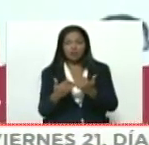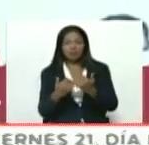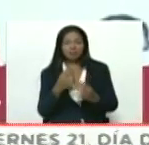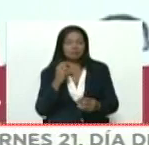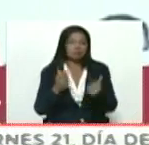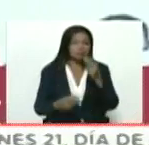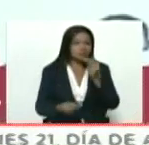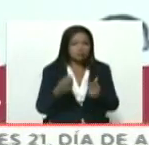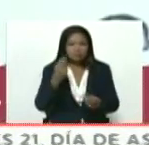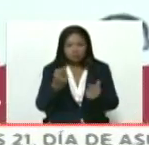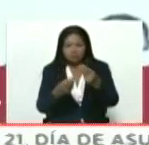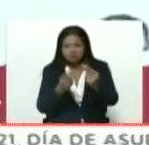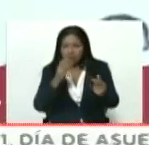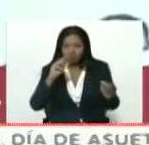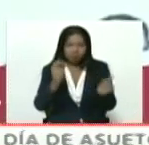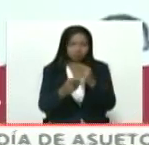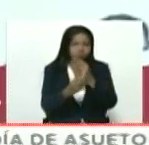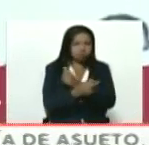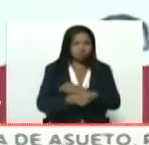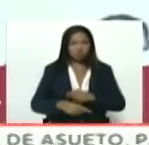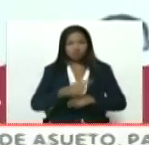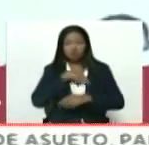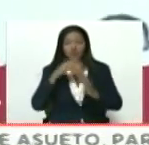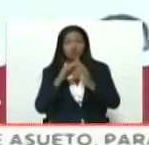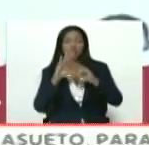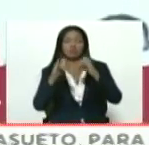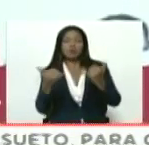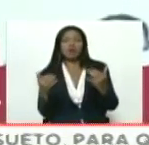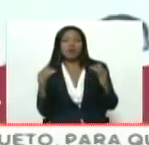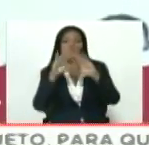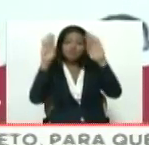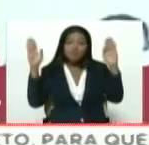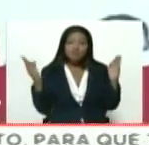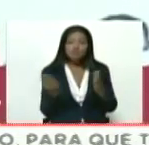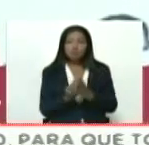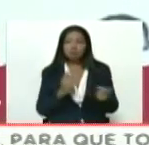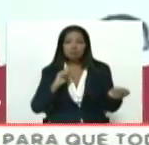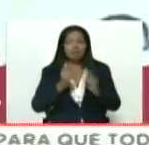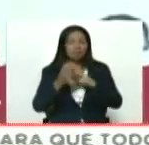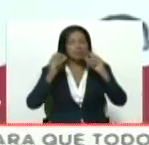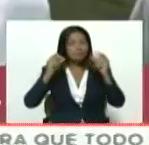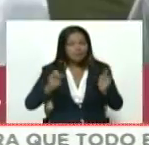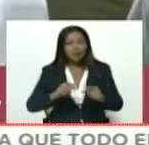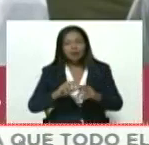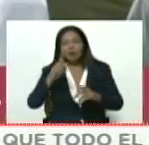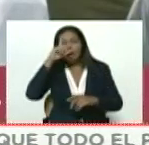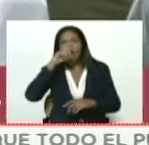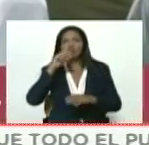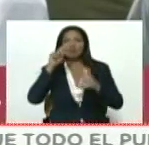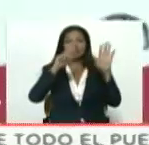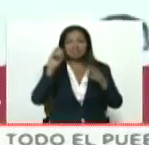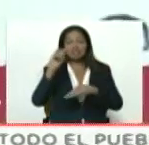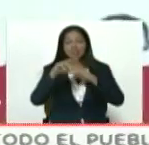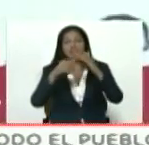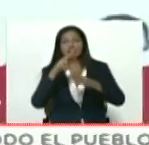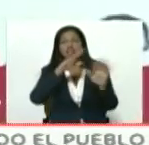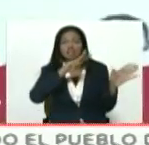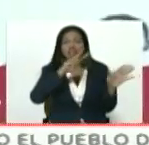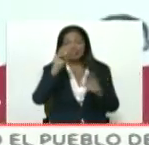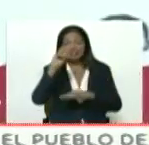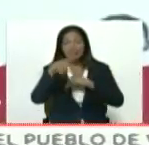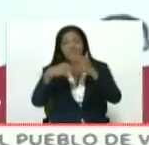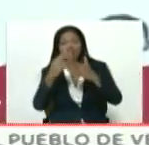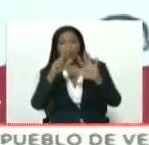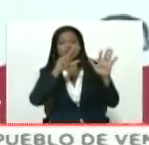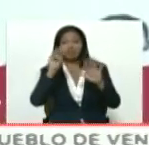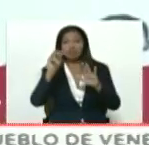aceleradamente. Del mundo que nosotros conocimos, Aristóbulo, en los años 60, 70, 80, el mundo